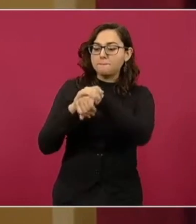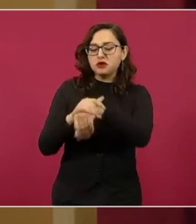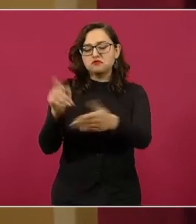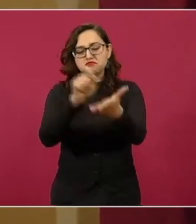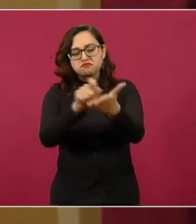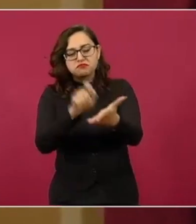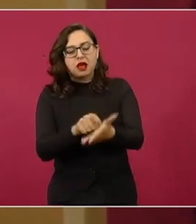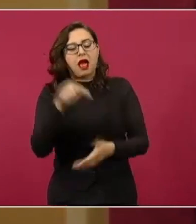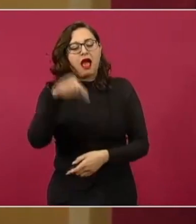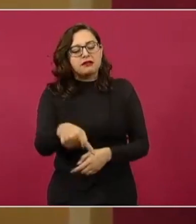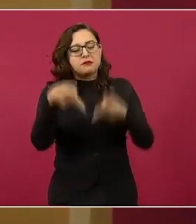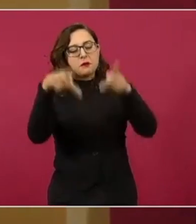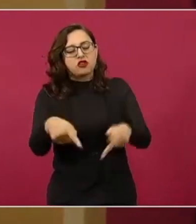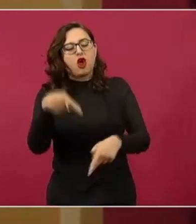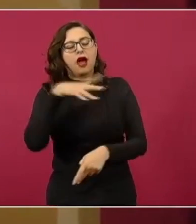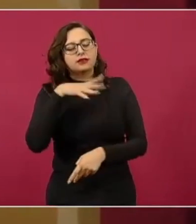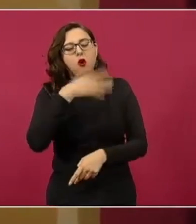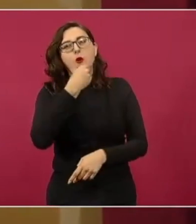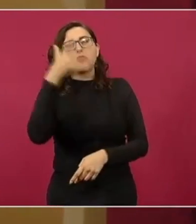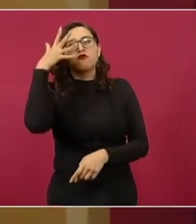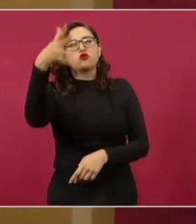soñador. Y mis enemigos: